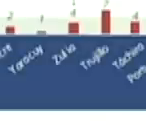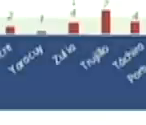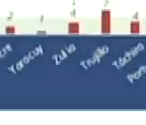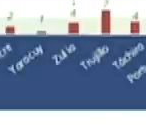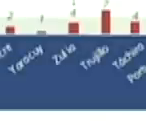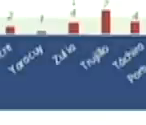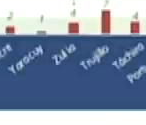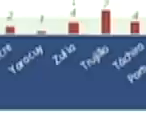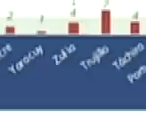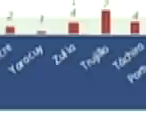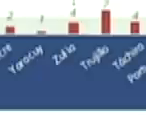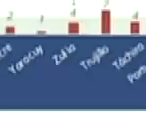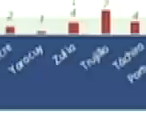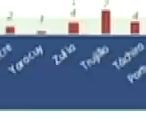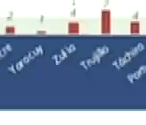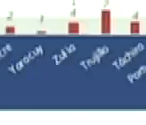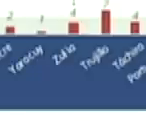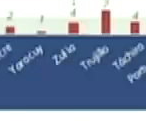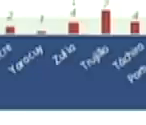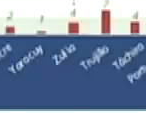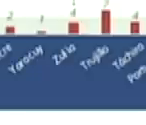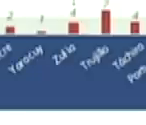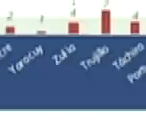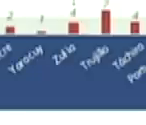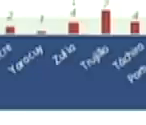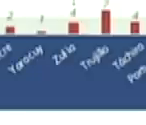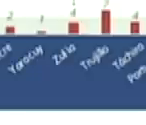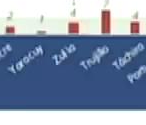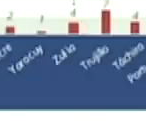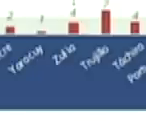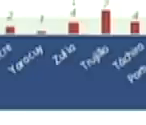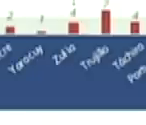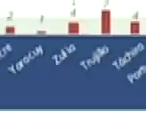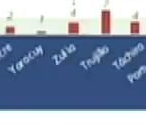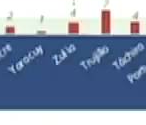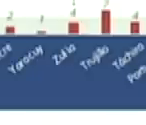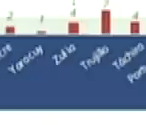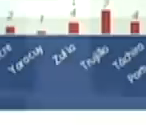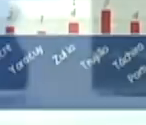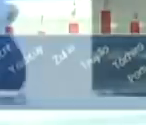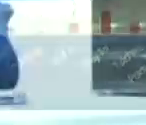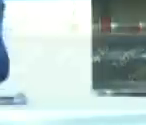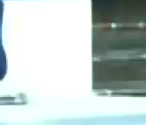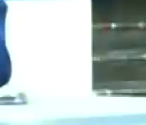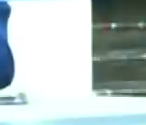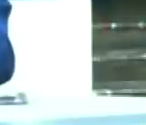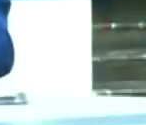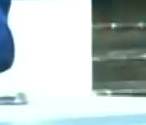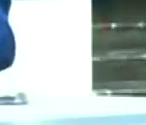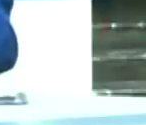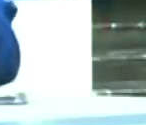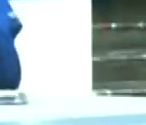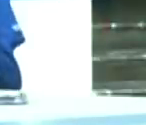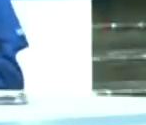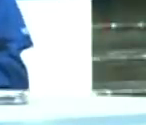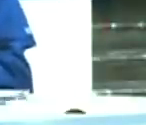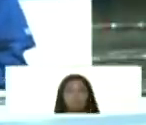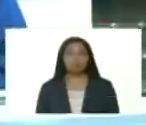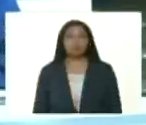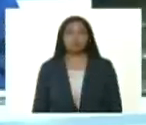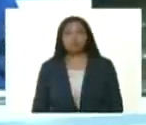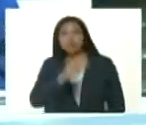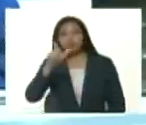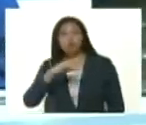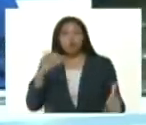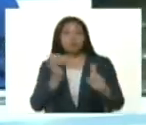Hemos visto una característica y estamos trabajándola. Los casos que hemos determinado en las últimas